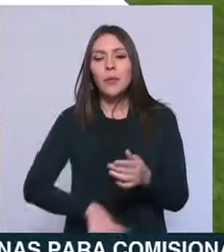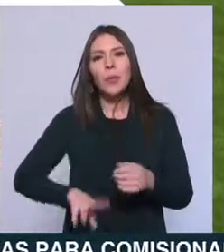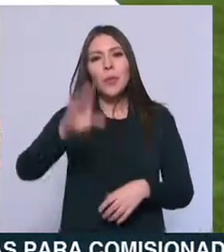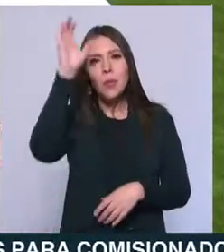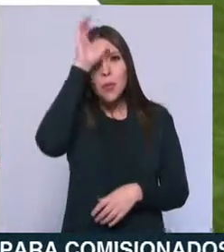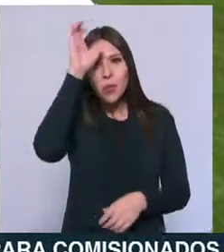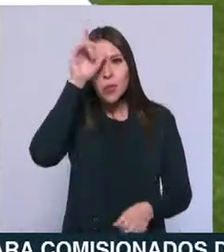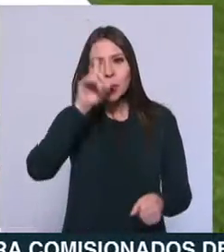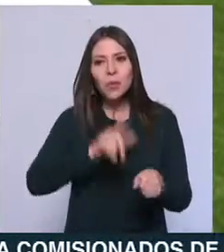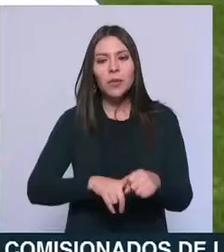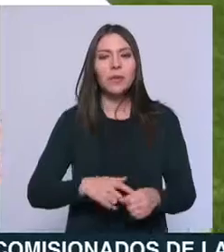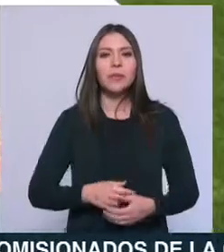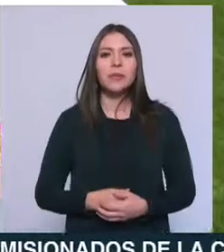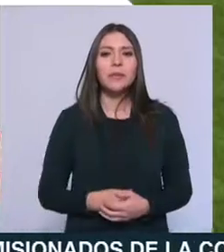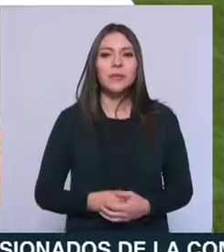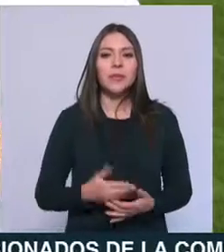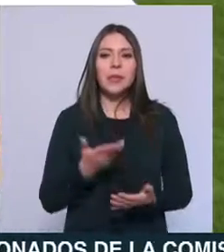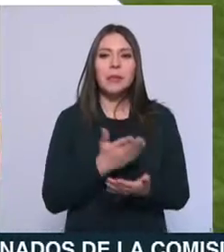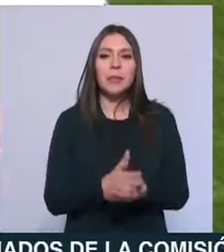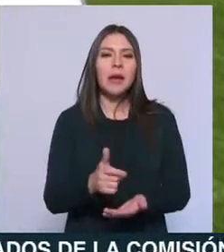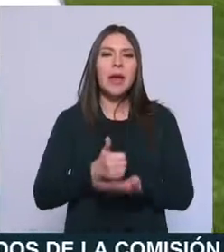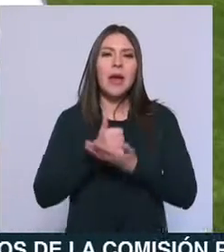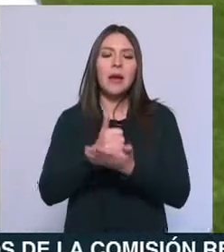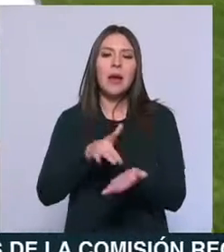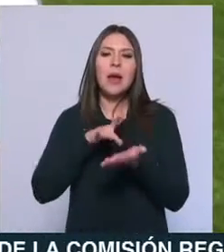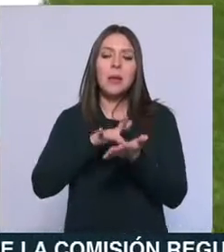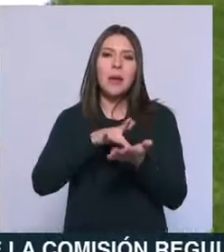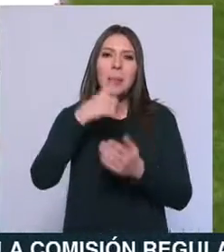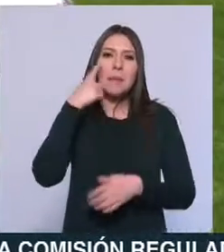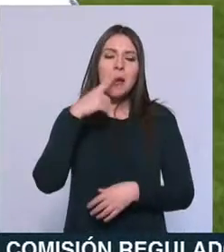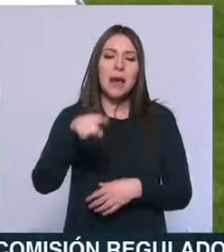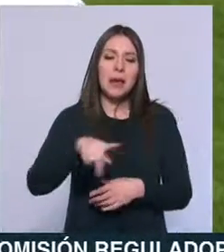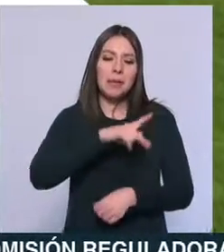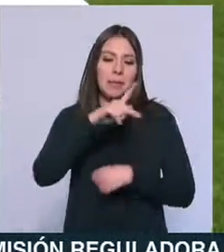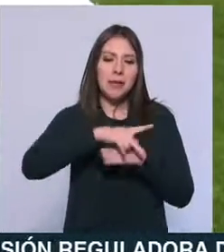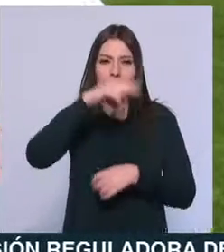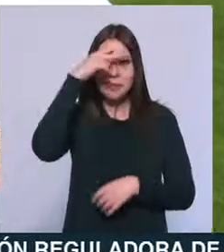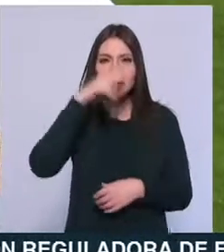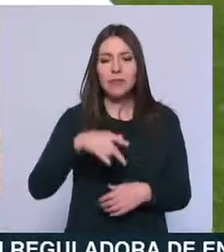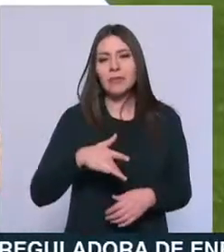en la ayuda que da México. Entonces para mí es un honor ser su hijo.